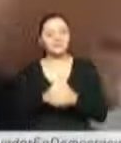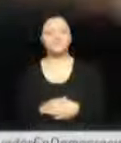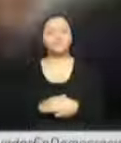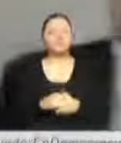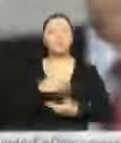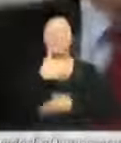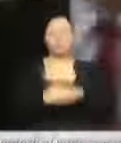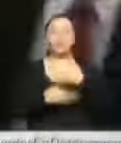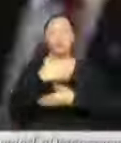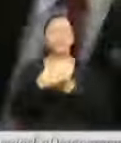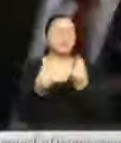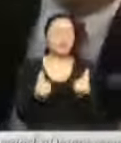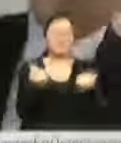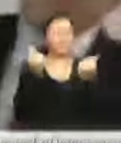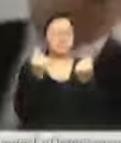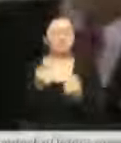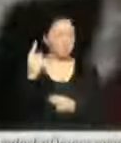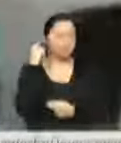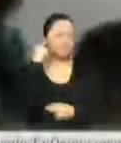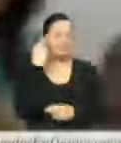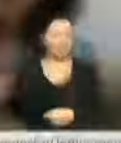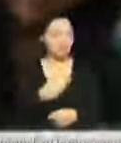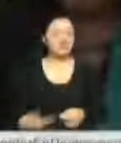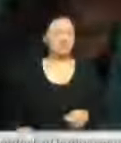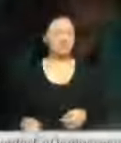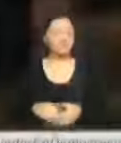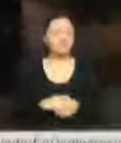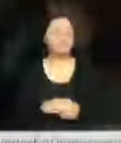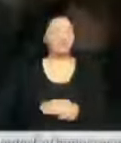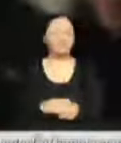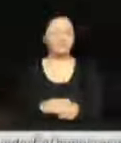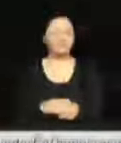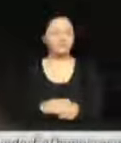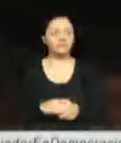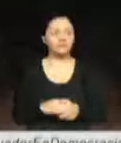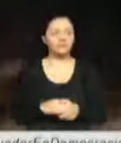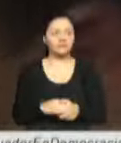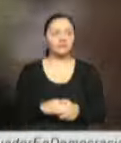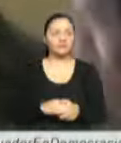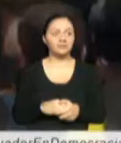El proceso es rápido. Escuchemos lo que dice el presidente de la República.